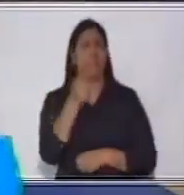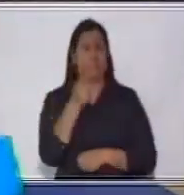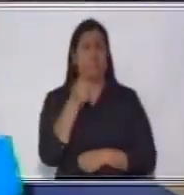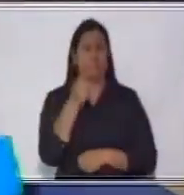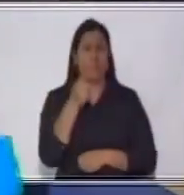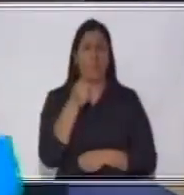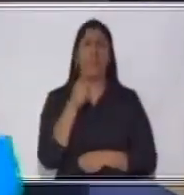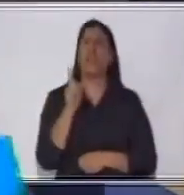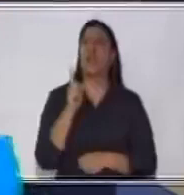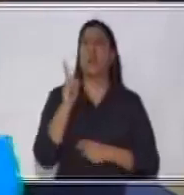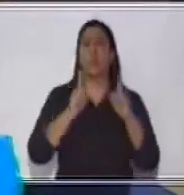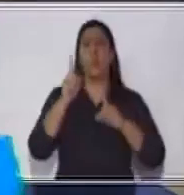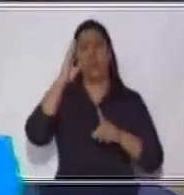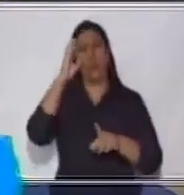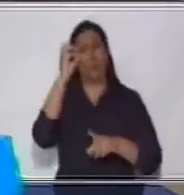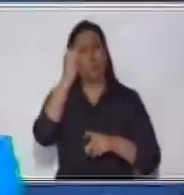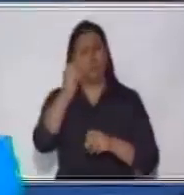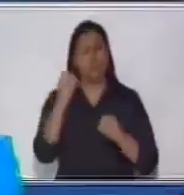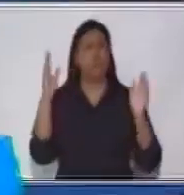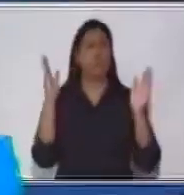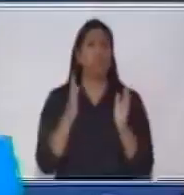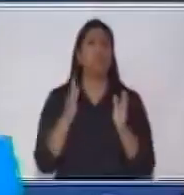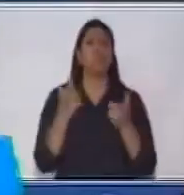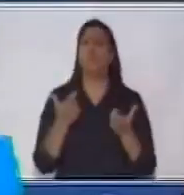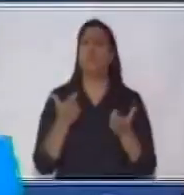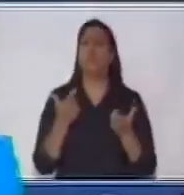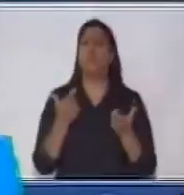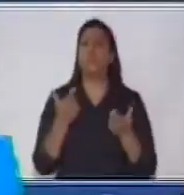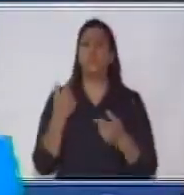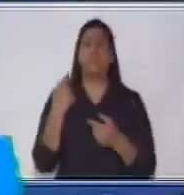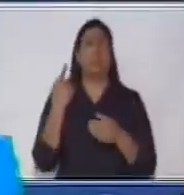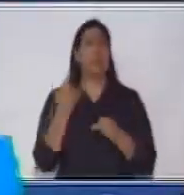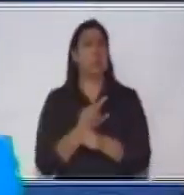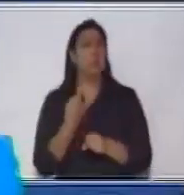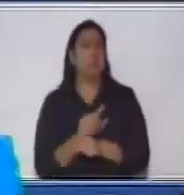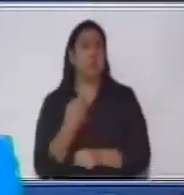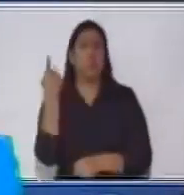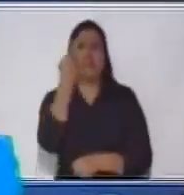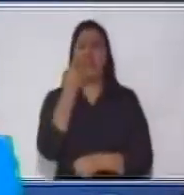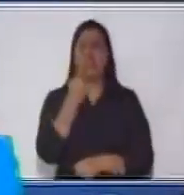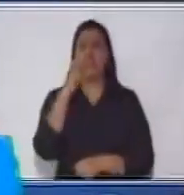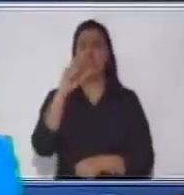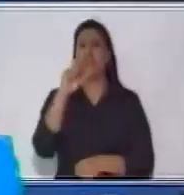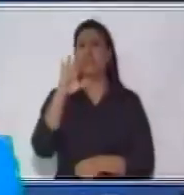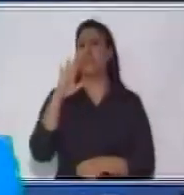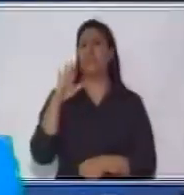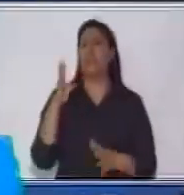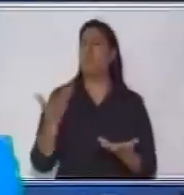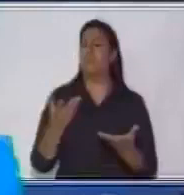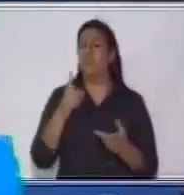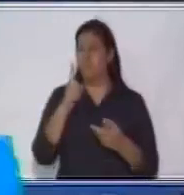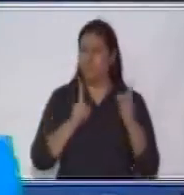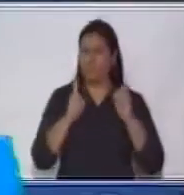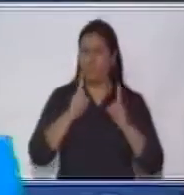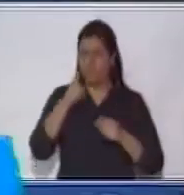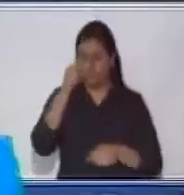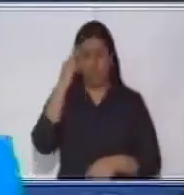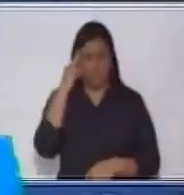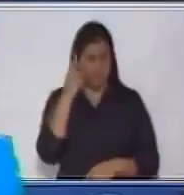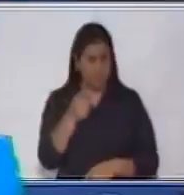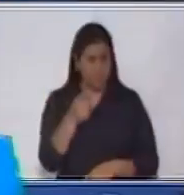qué conclusiones llegamos en cuanto al uso de la S, la C y la Z? ¿Te recuerdas que